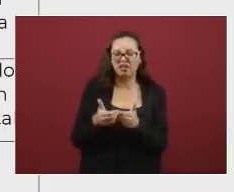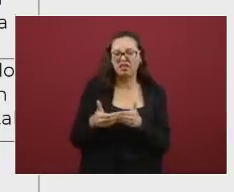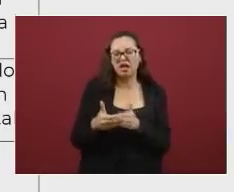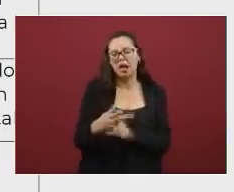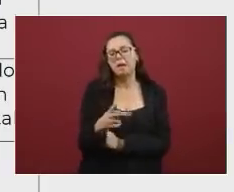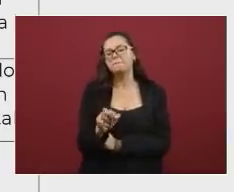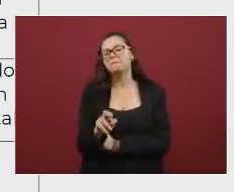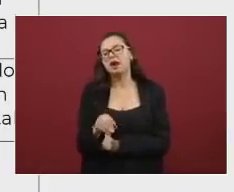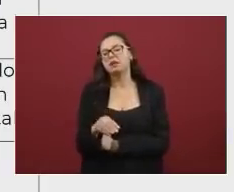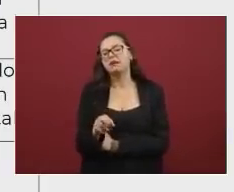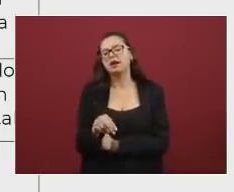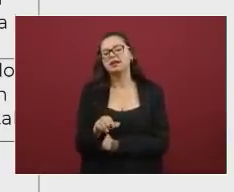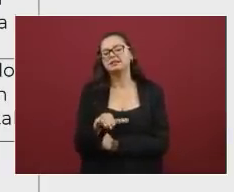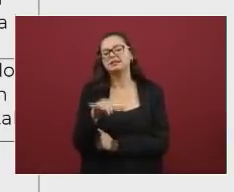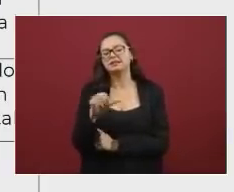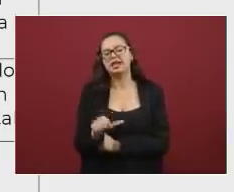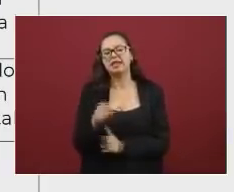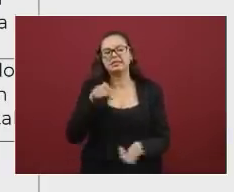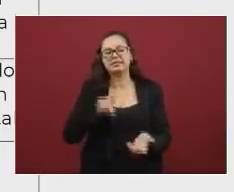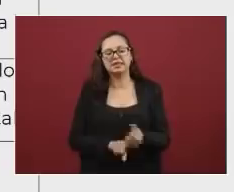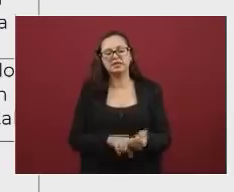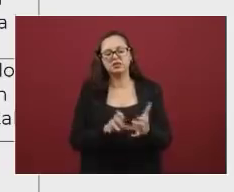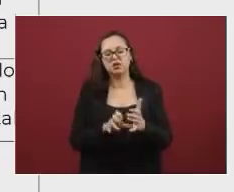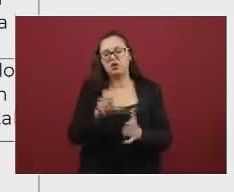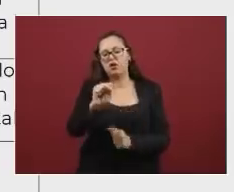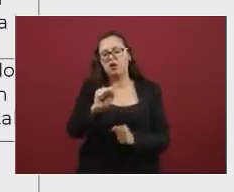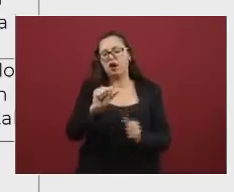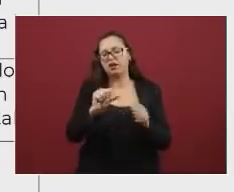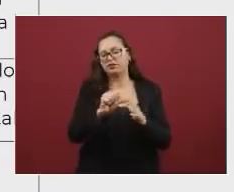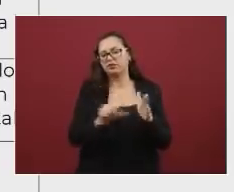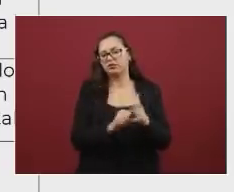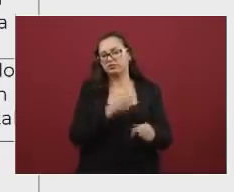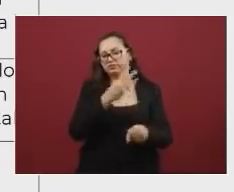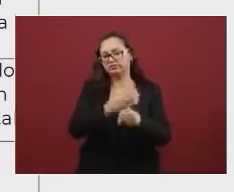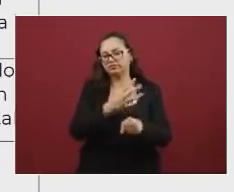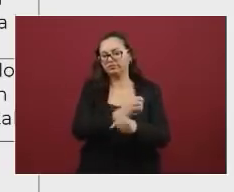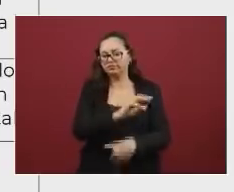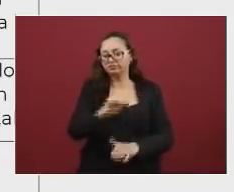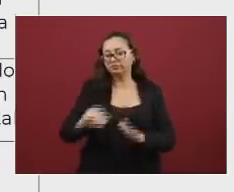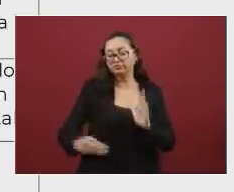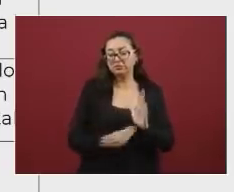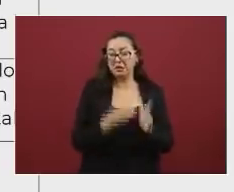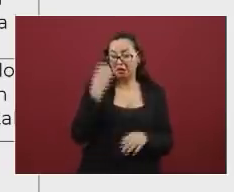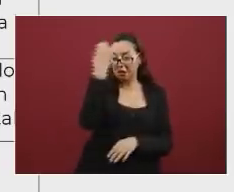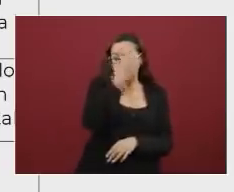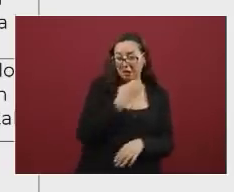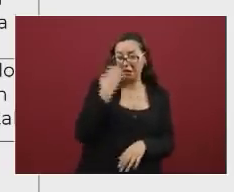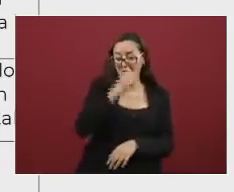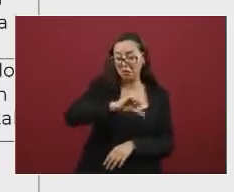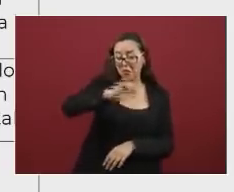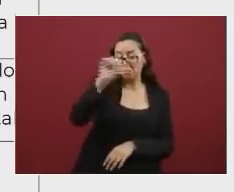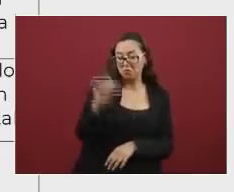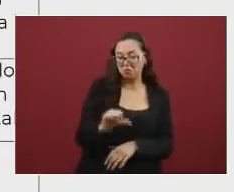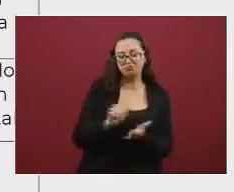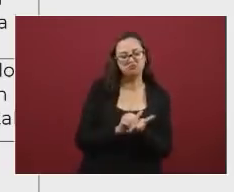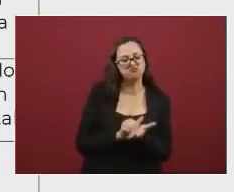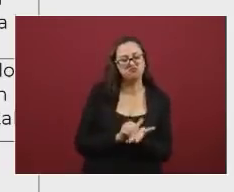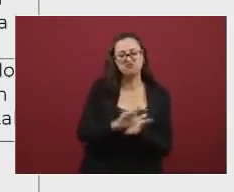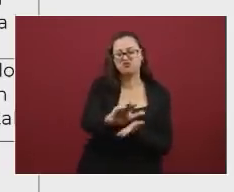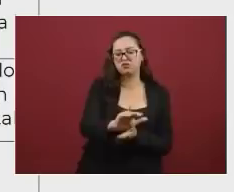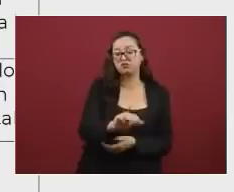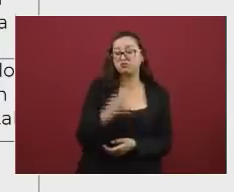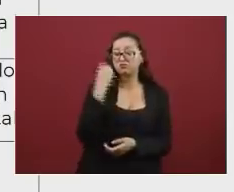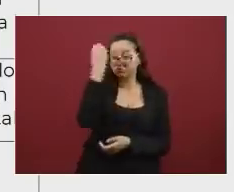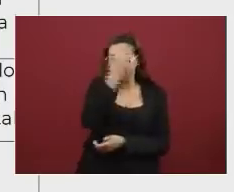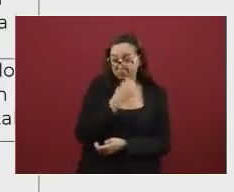artículo tercero constitucional y en la iniciativa lo que viene es incluso una prohibición expresa de ligar